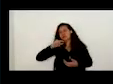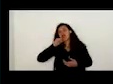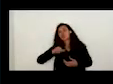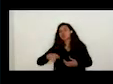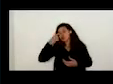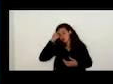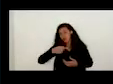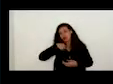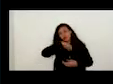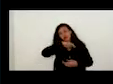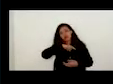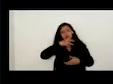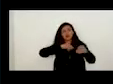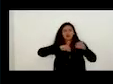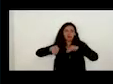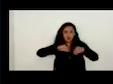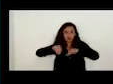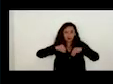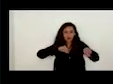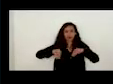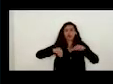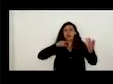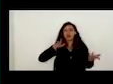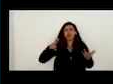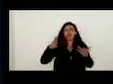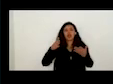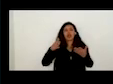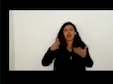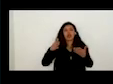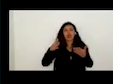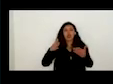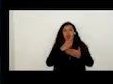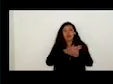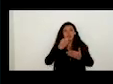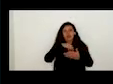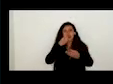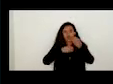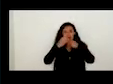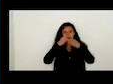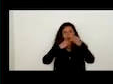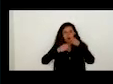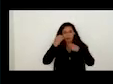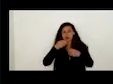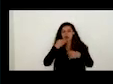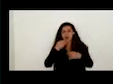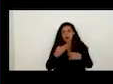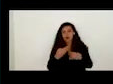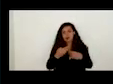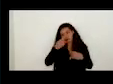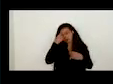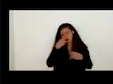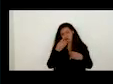en constante pues movimiento y más aparte para que pues nuestra comida como tal la llevemos bien, llevemos ese